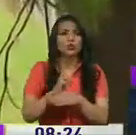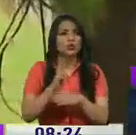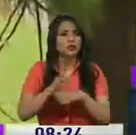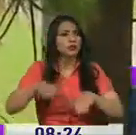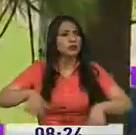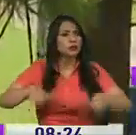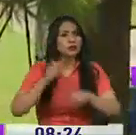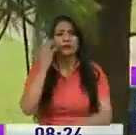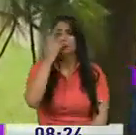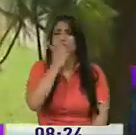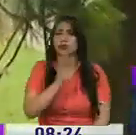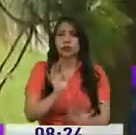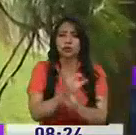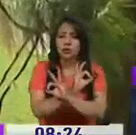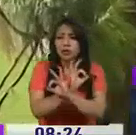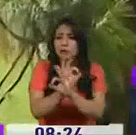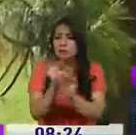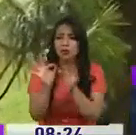hermoso espacio.